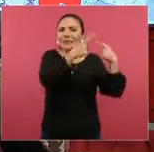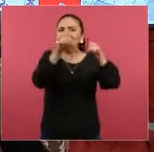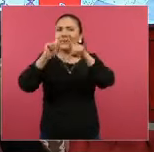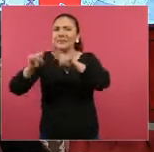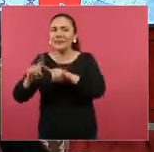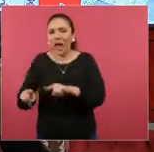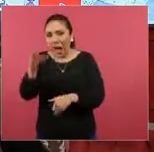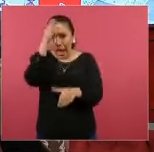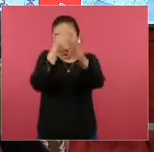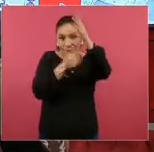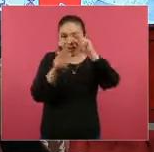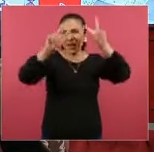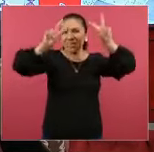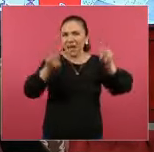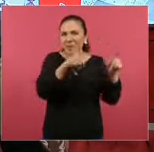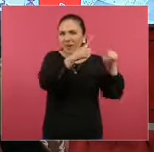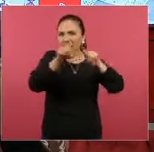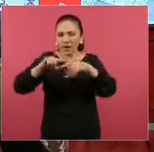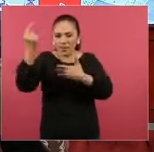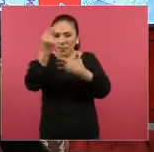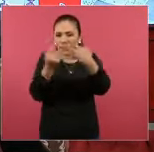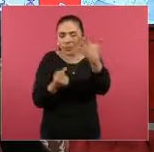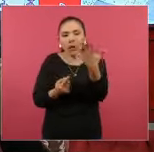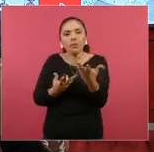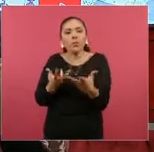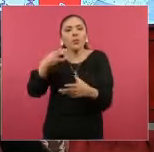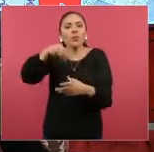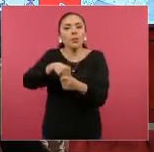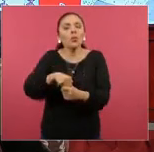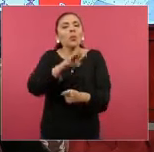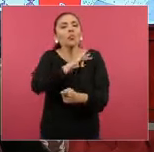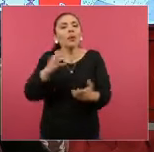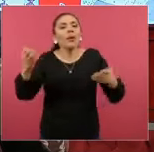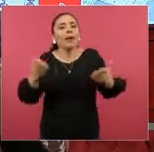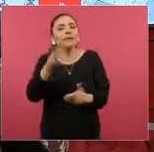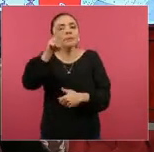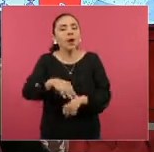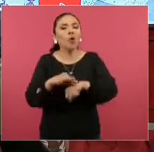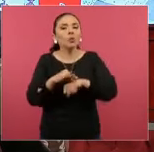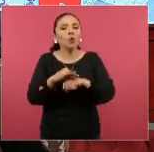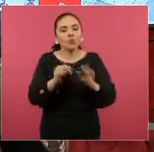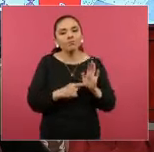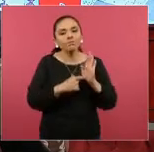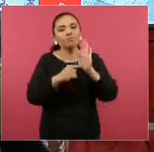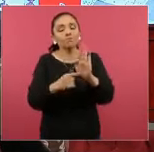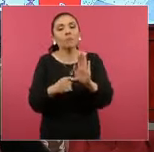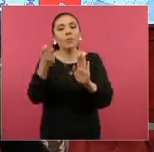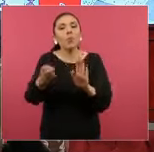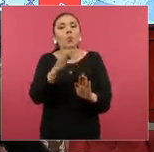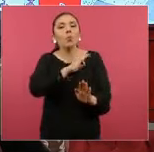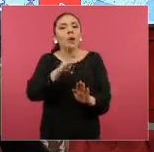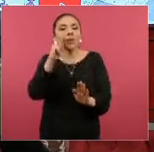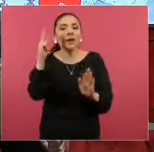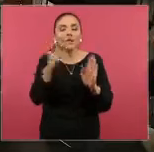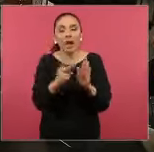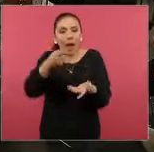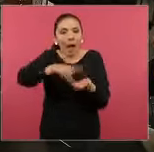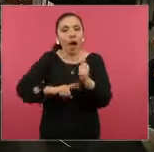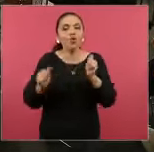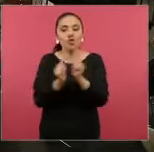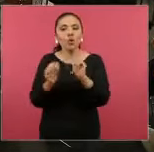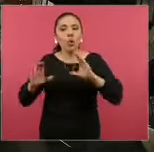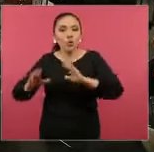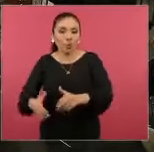estos procesos de aprendizaje, todos estos contenidos y podamos hacer algo real, algo tangible, algo que se manifieste dentro de la